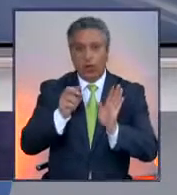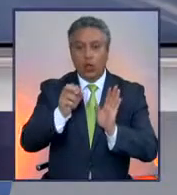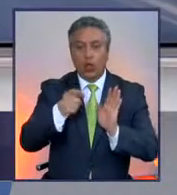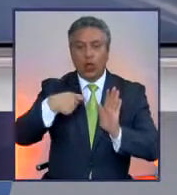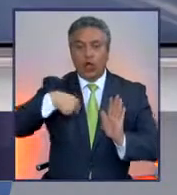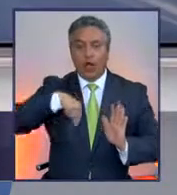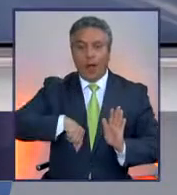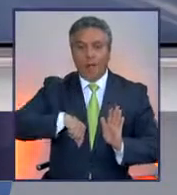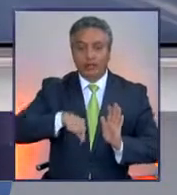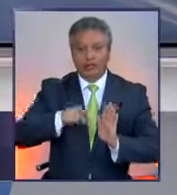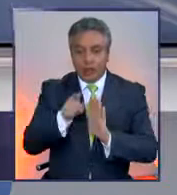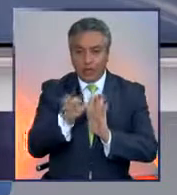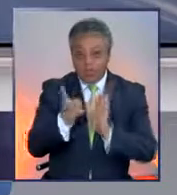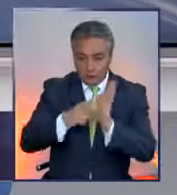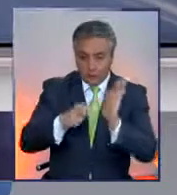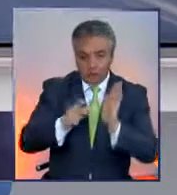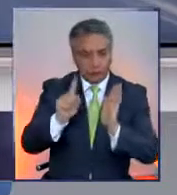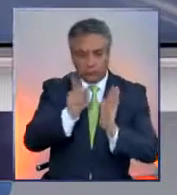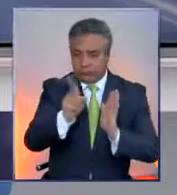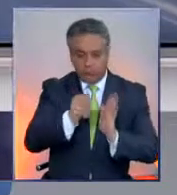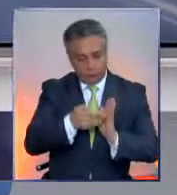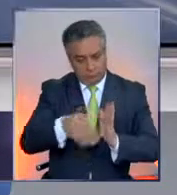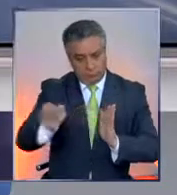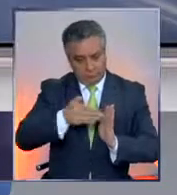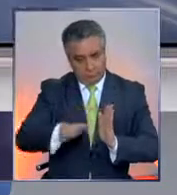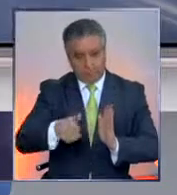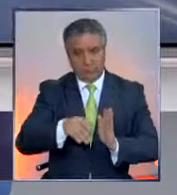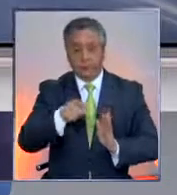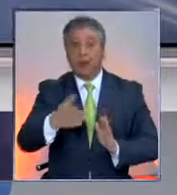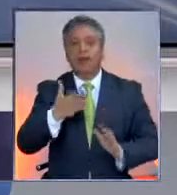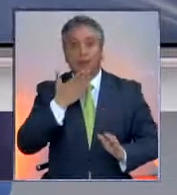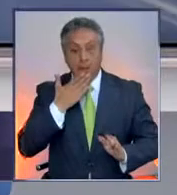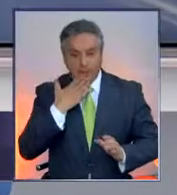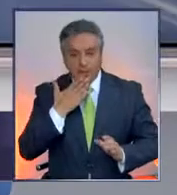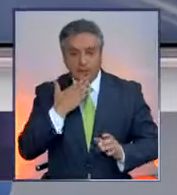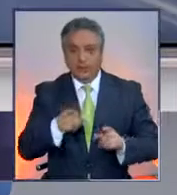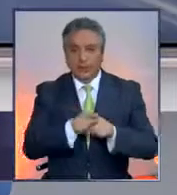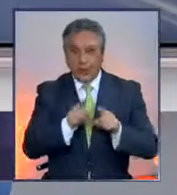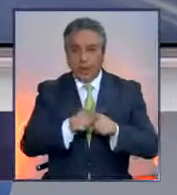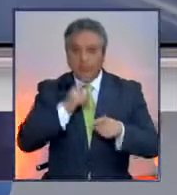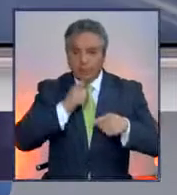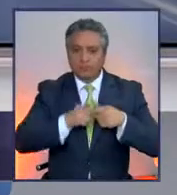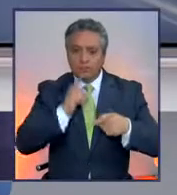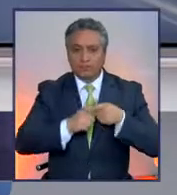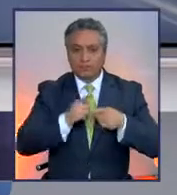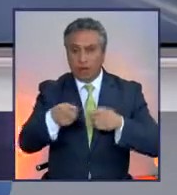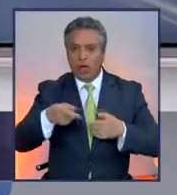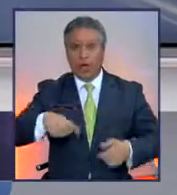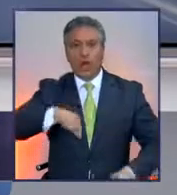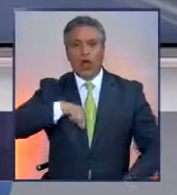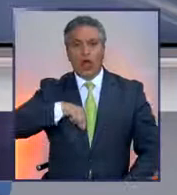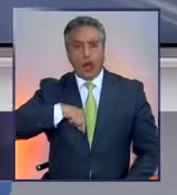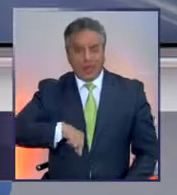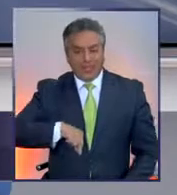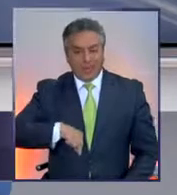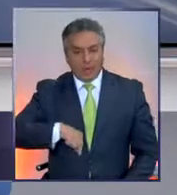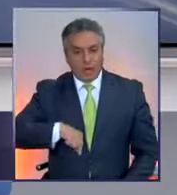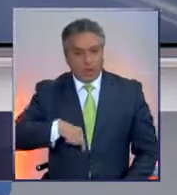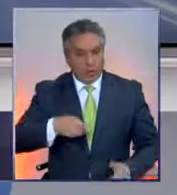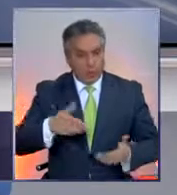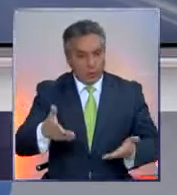propone modificar el cobro de comisiones por intermediación. Estas son las llamadas comisiones fantasmas que las